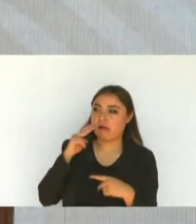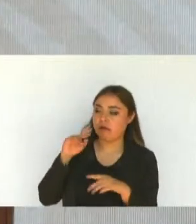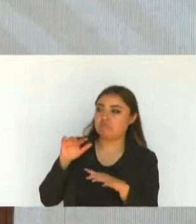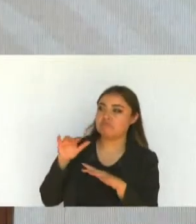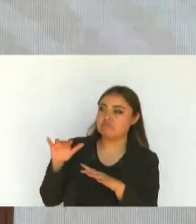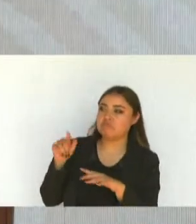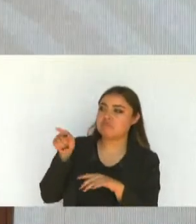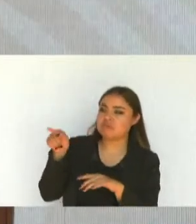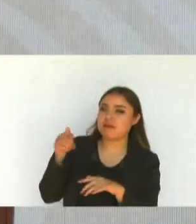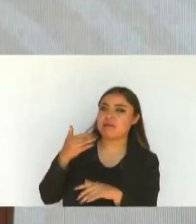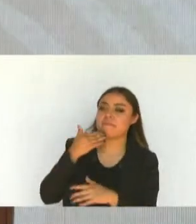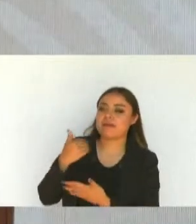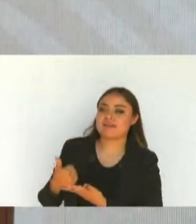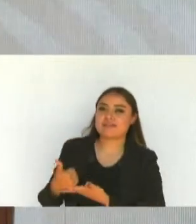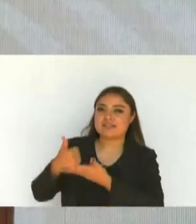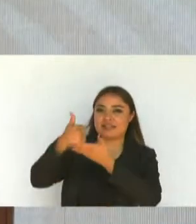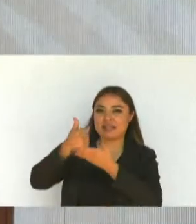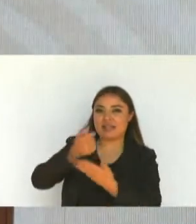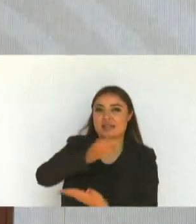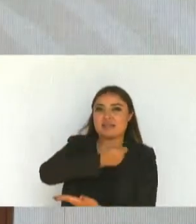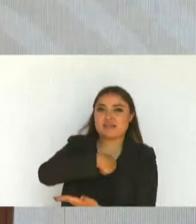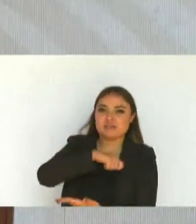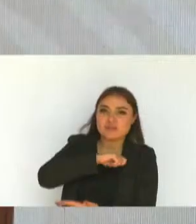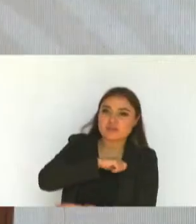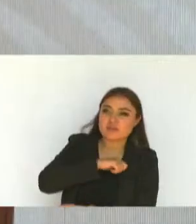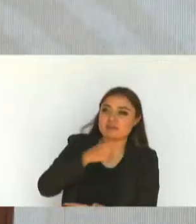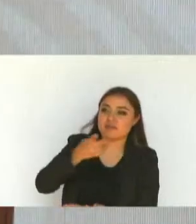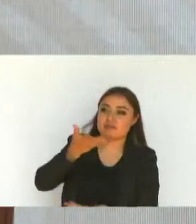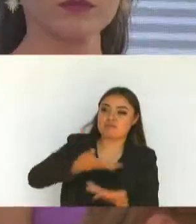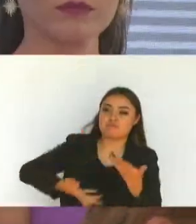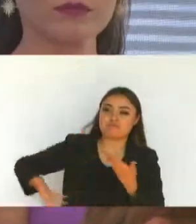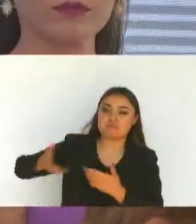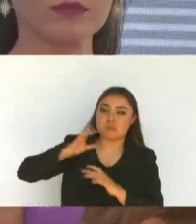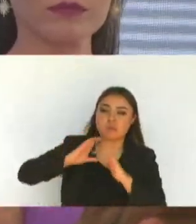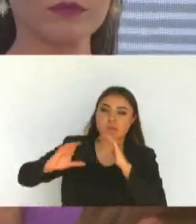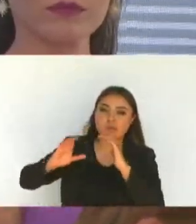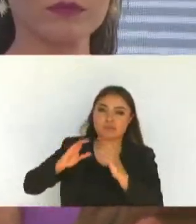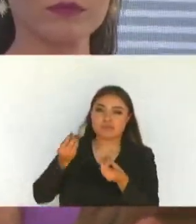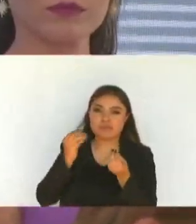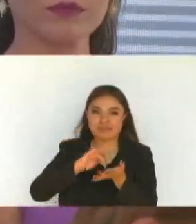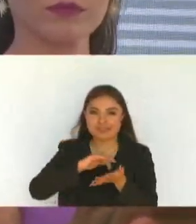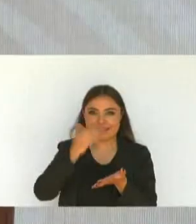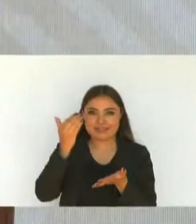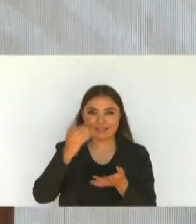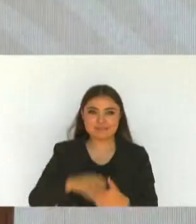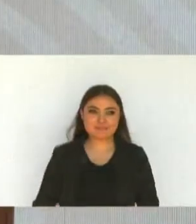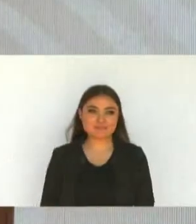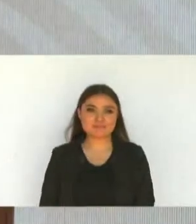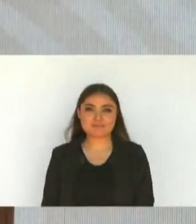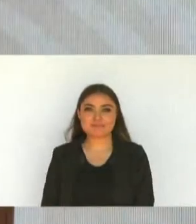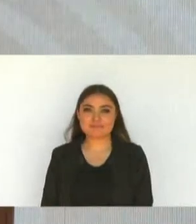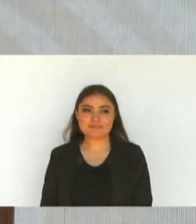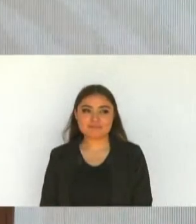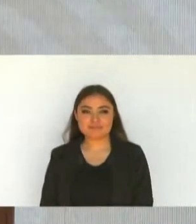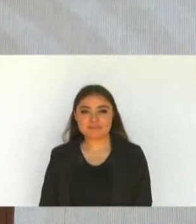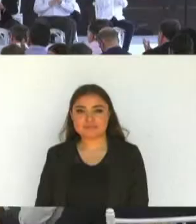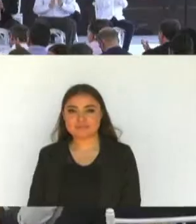bienestar social de los mineros y de México. Muchas gracias.